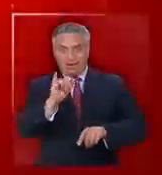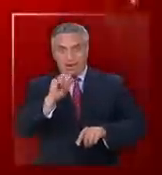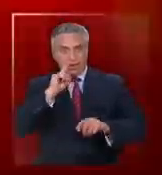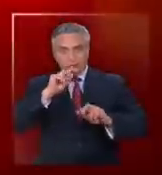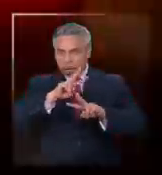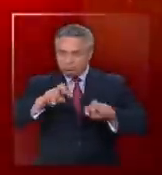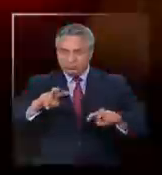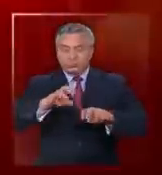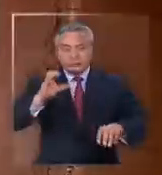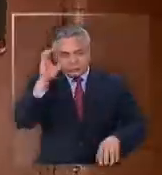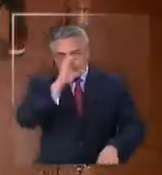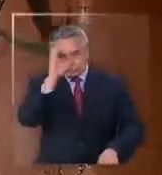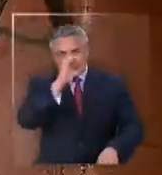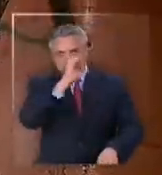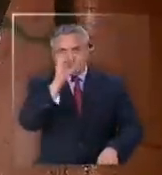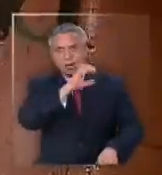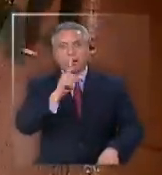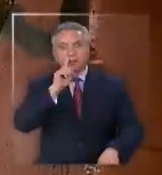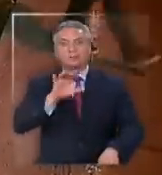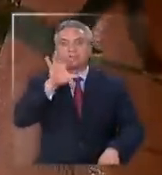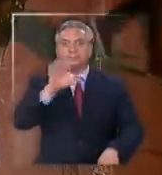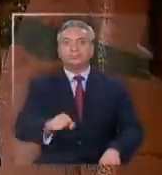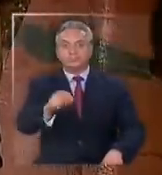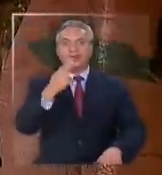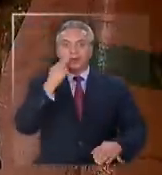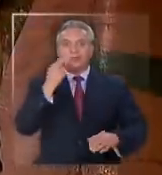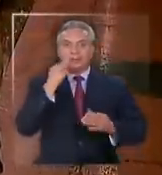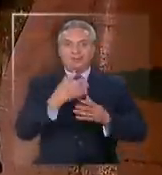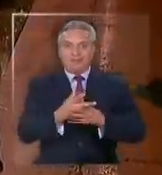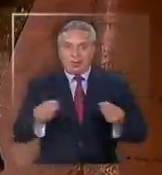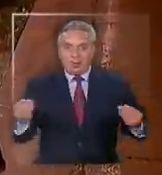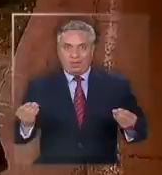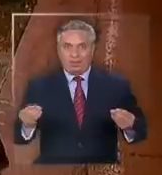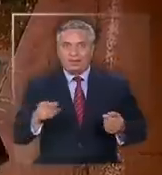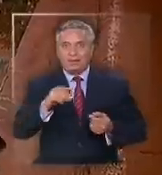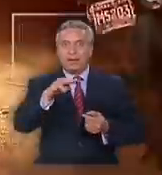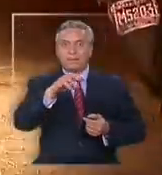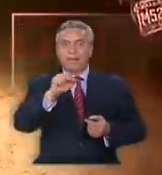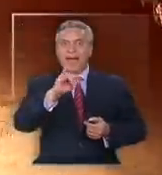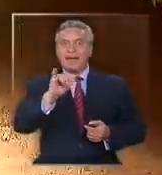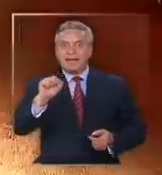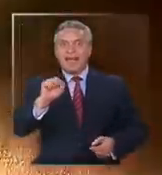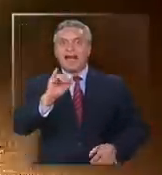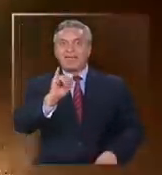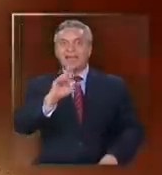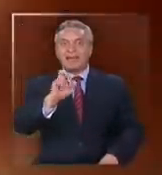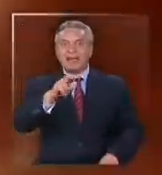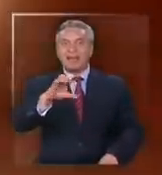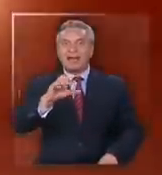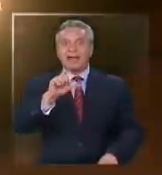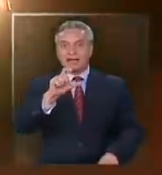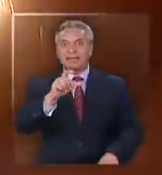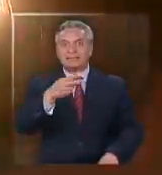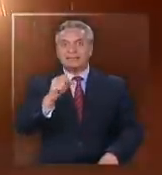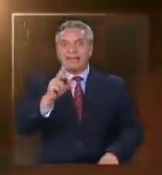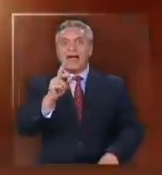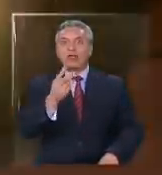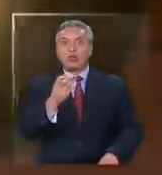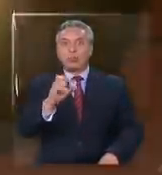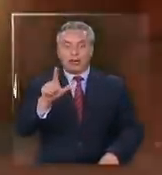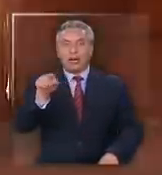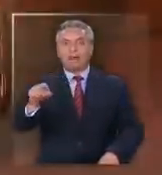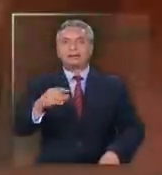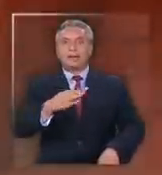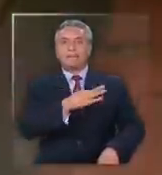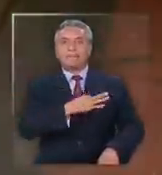para ubicar lo antes posible a estos delincuentes. María Irene Chadwick es familiar directa del ministro